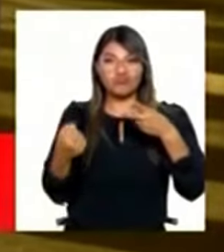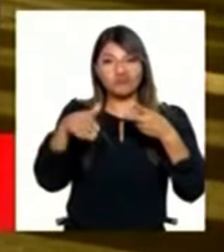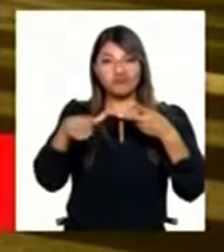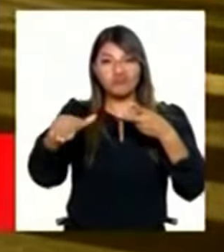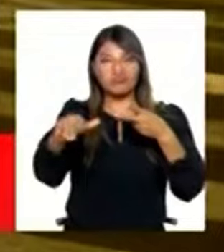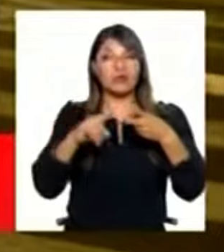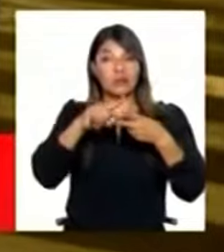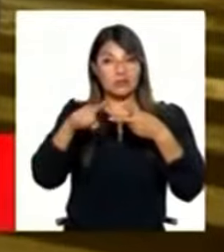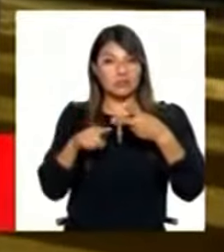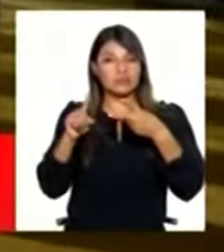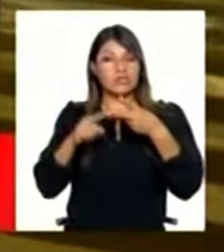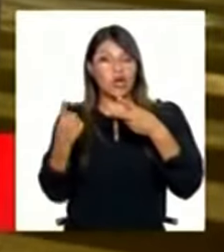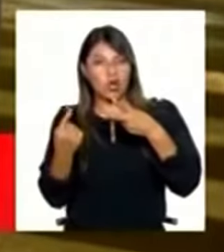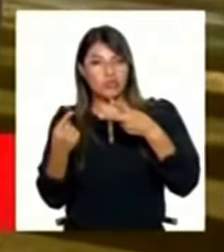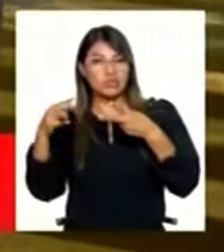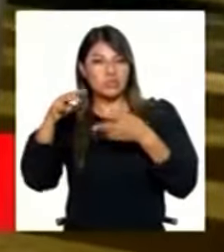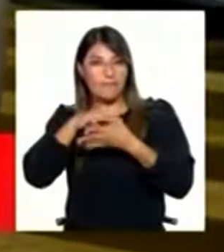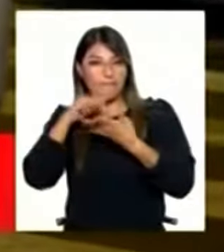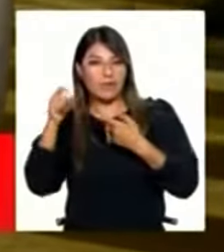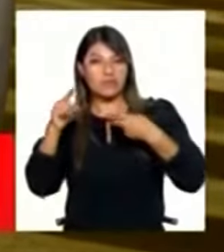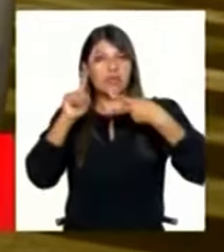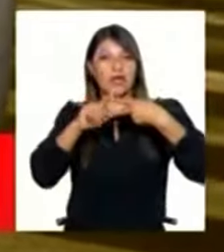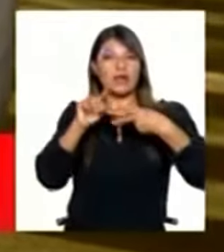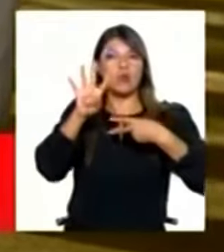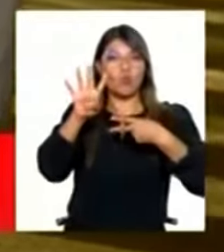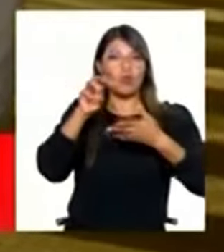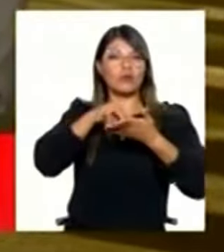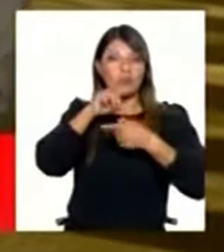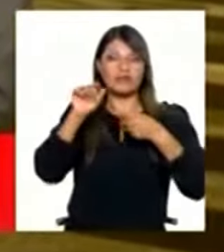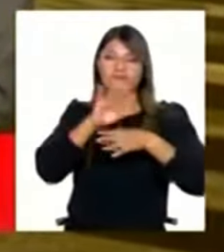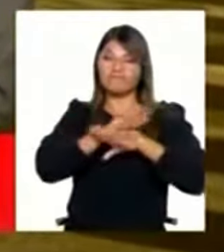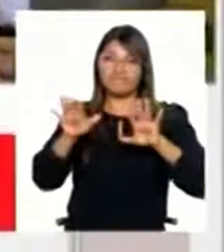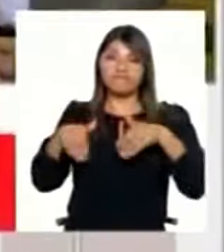partir del 11 de marzo. La información, Jennifer Nicolás, desde Surco. Adelante con ustedes.